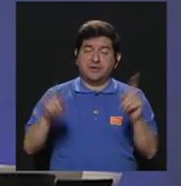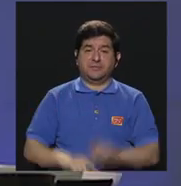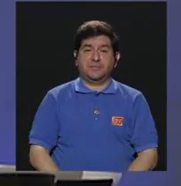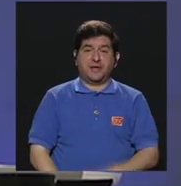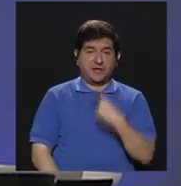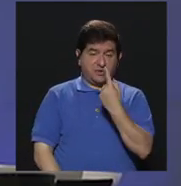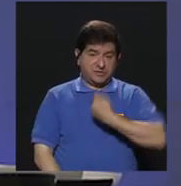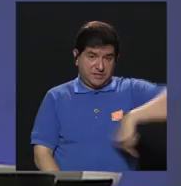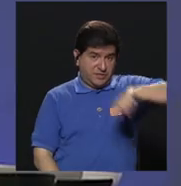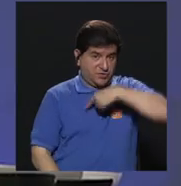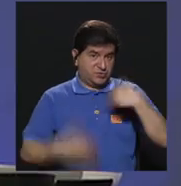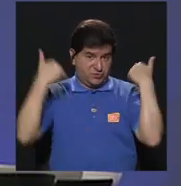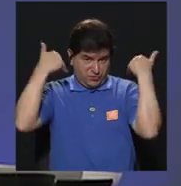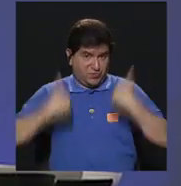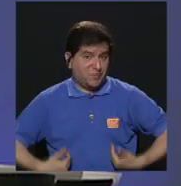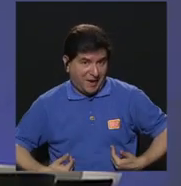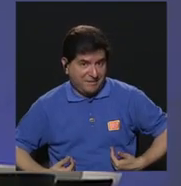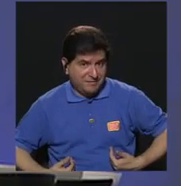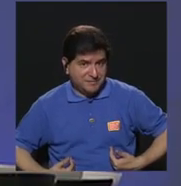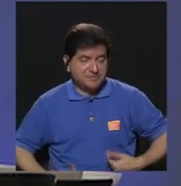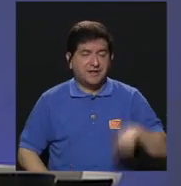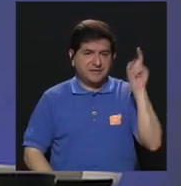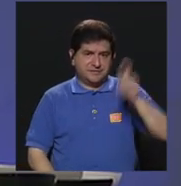decimos humanistas, debemos